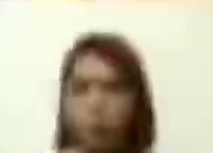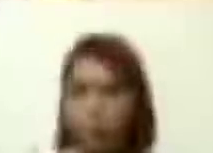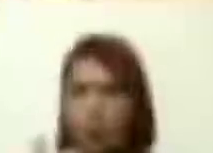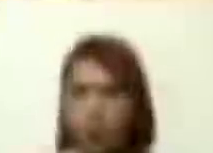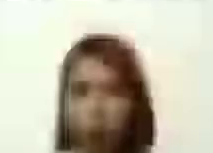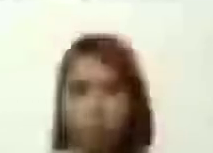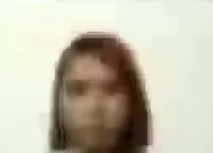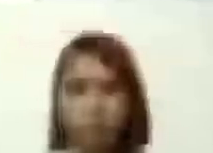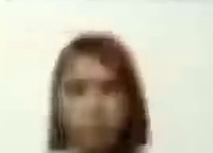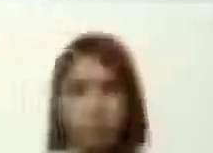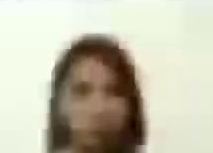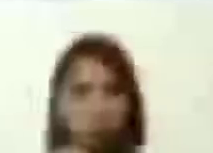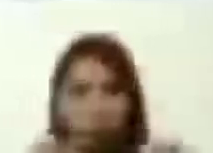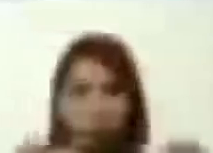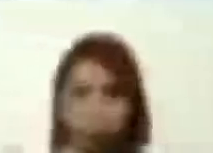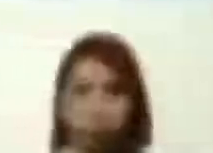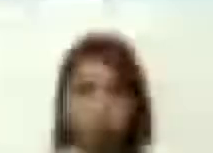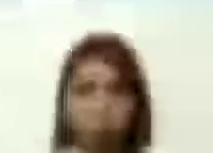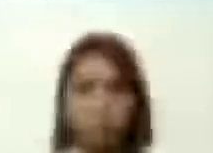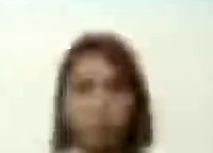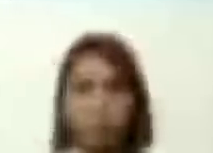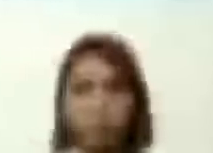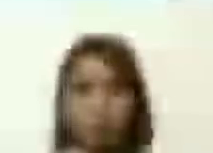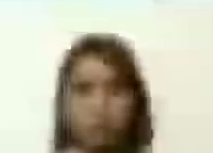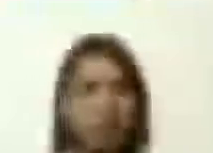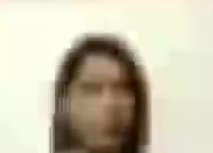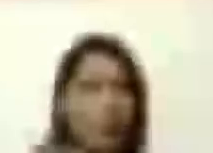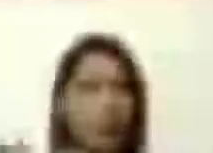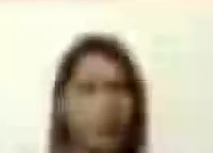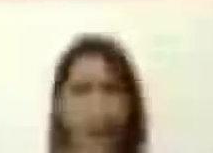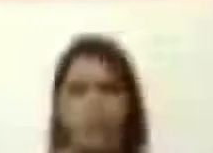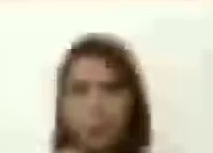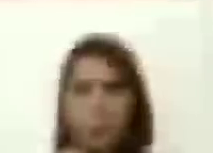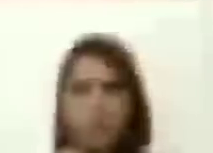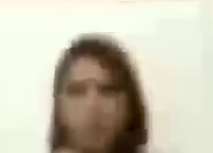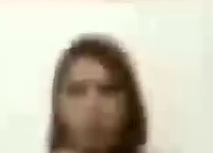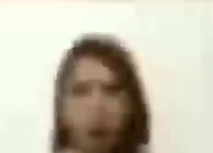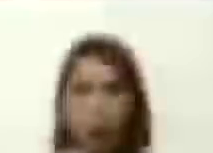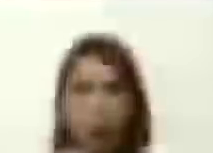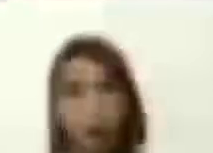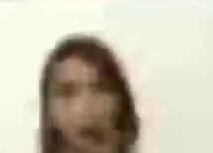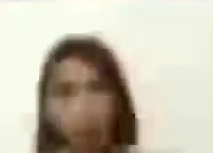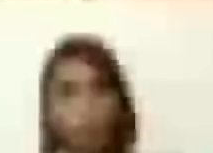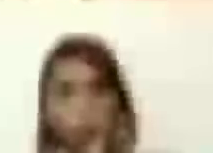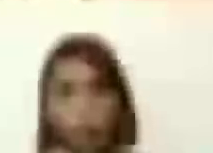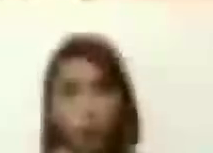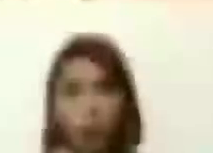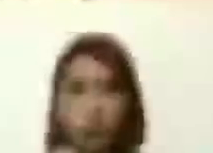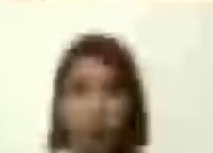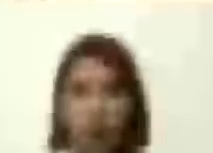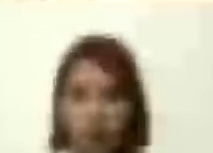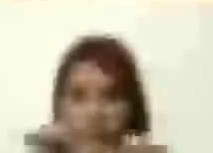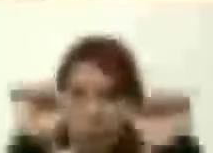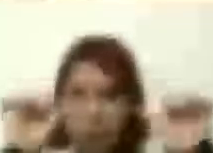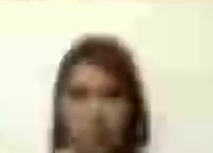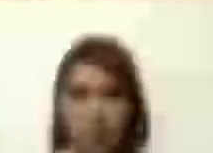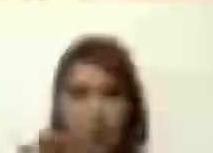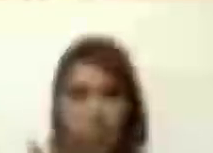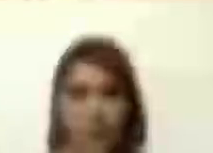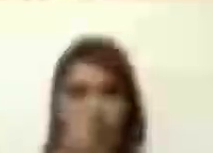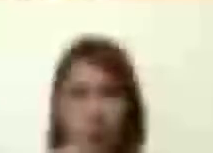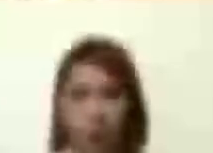ustedes muchas veces me la hacen constantemente en sus comentarios, es: ¿hay aquí suficientes